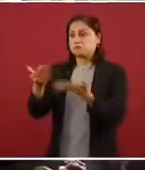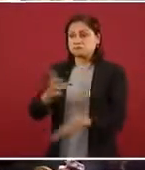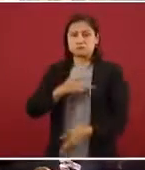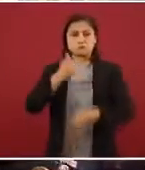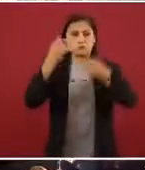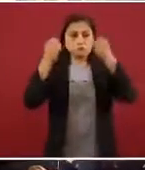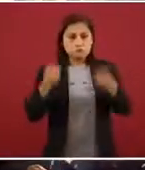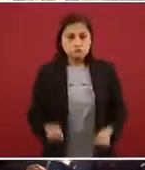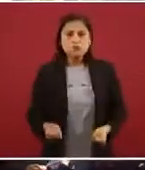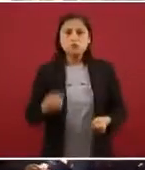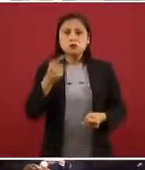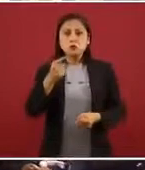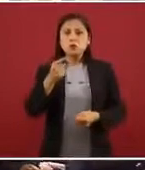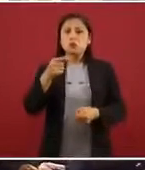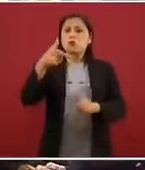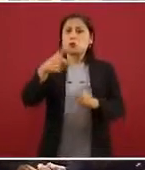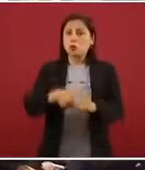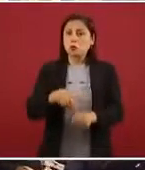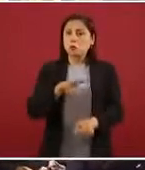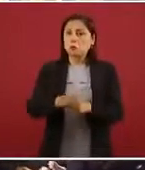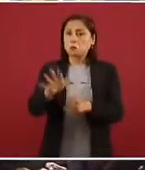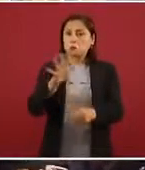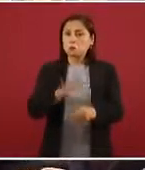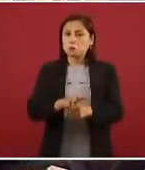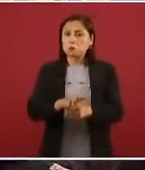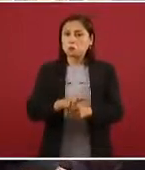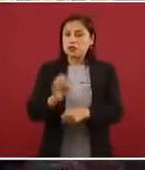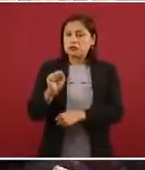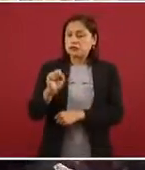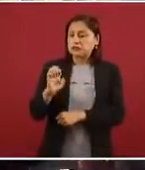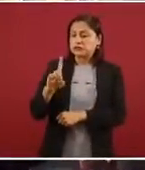bien administrado por la defensa.